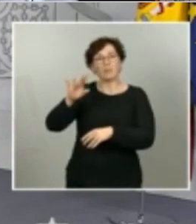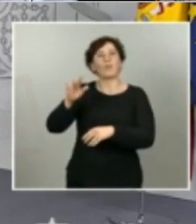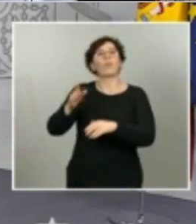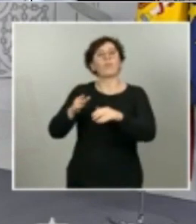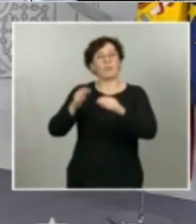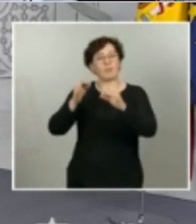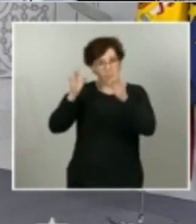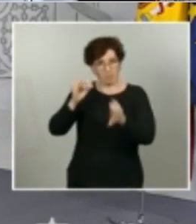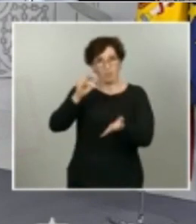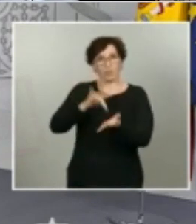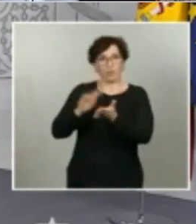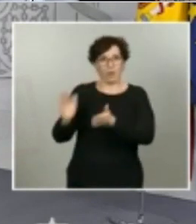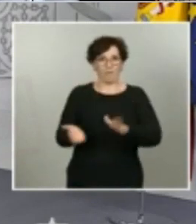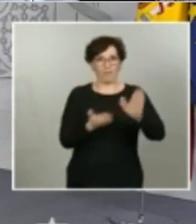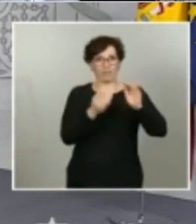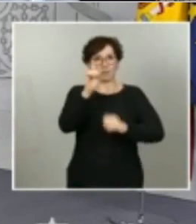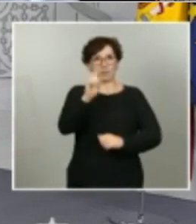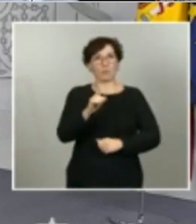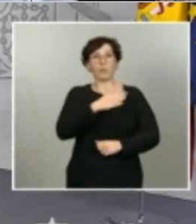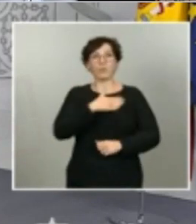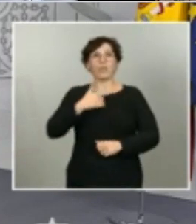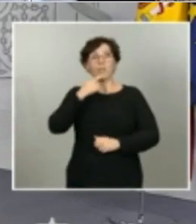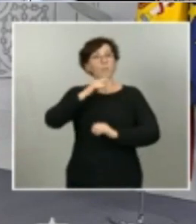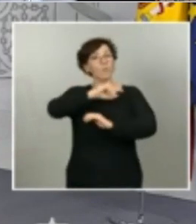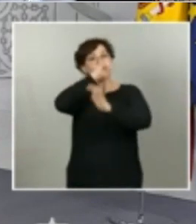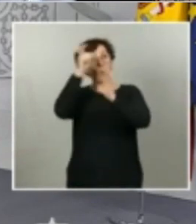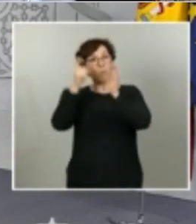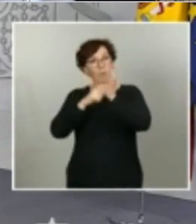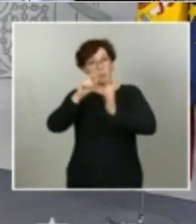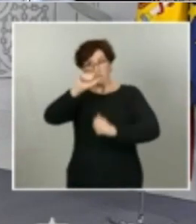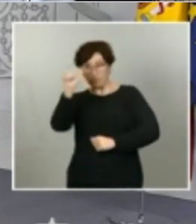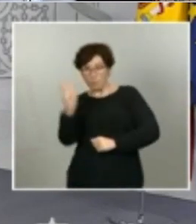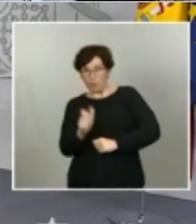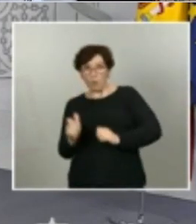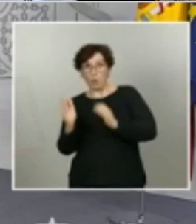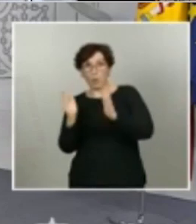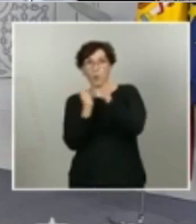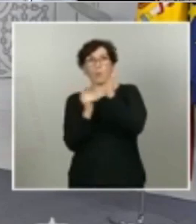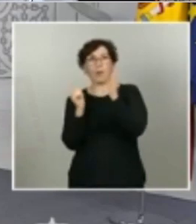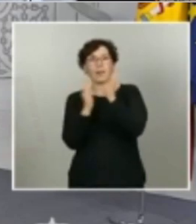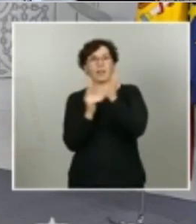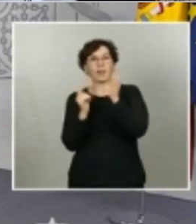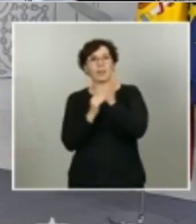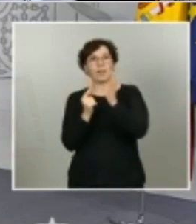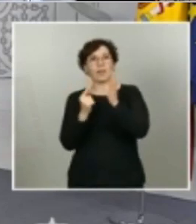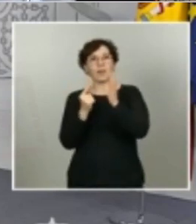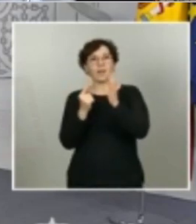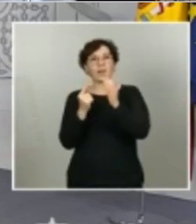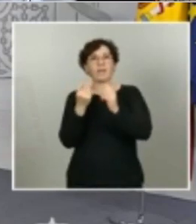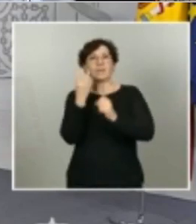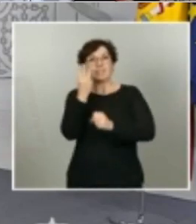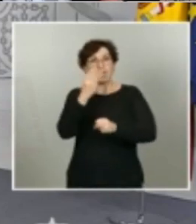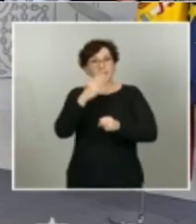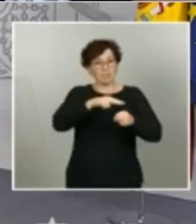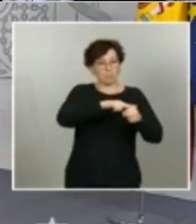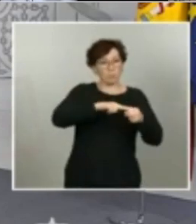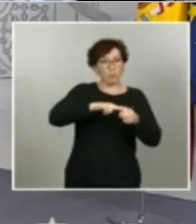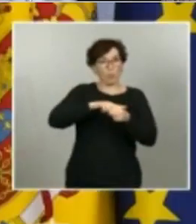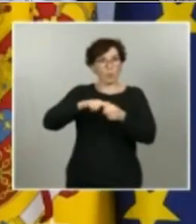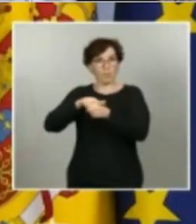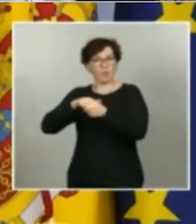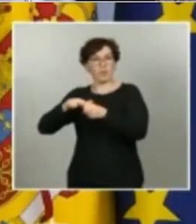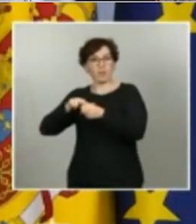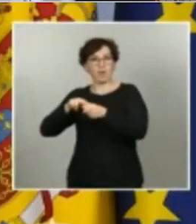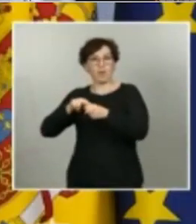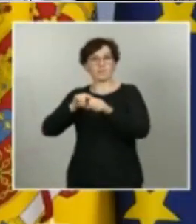box estuvo en vistalegre el ministro sabiendo esto fernando simón sabiendo esto deberían haber prohibido